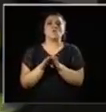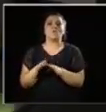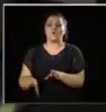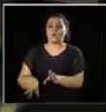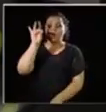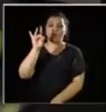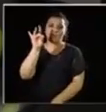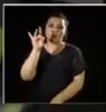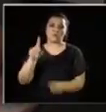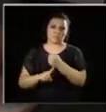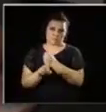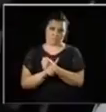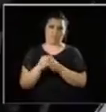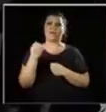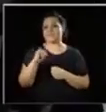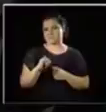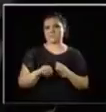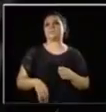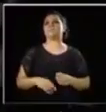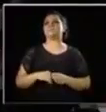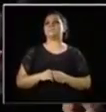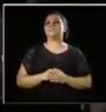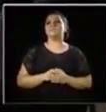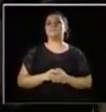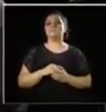partir. Muchas gracias. Réplica.